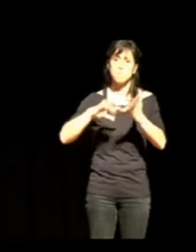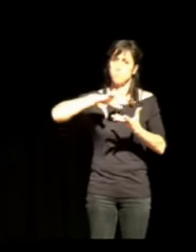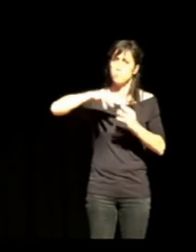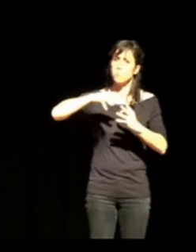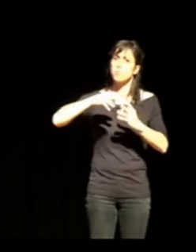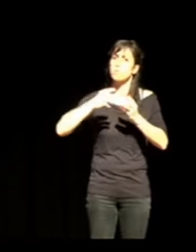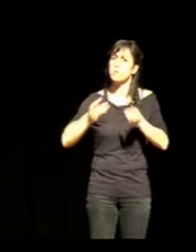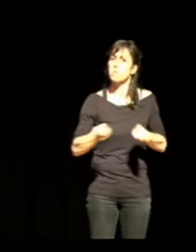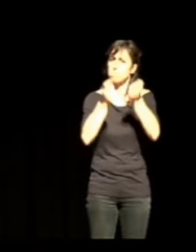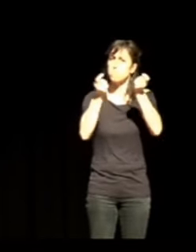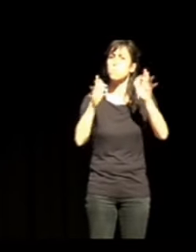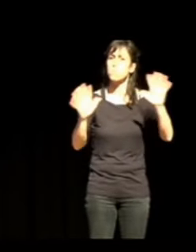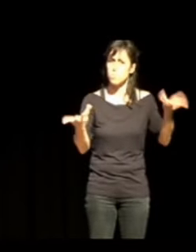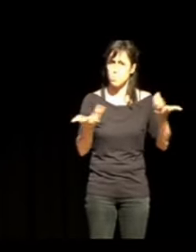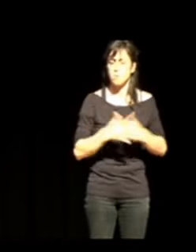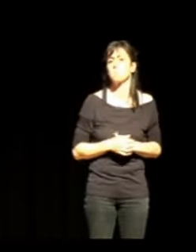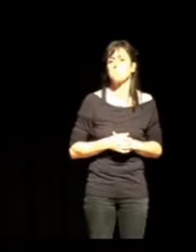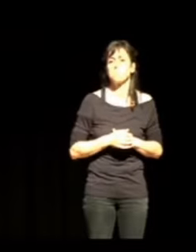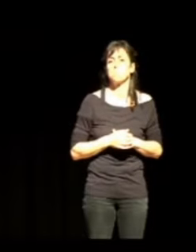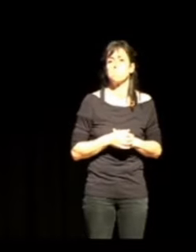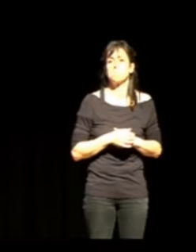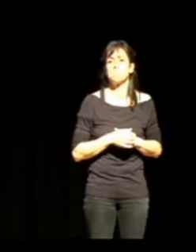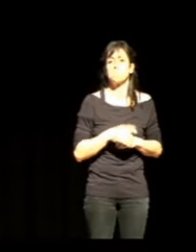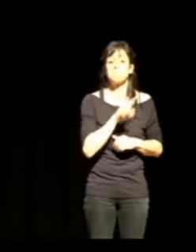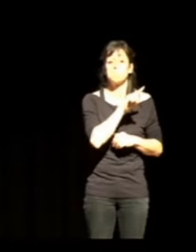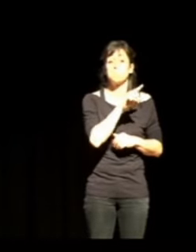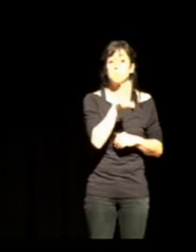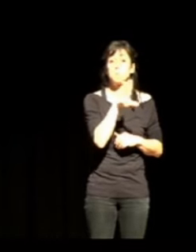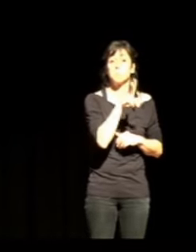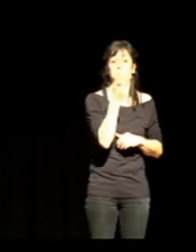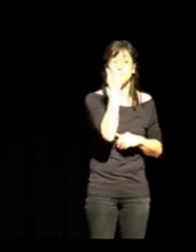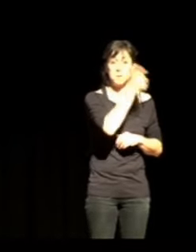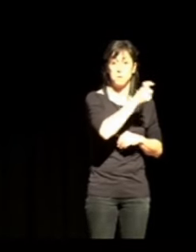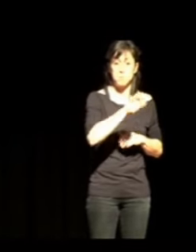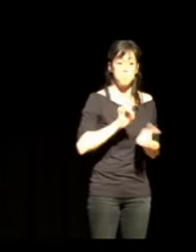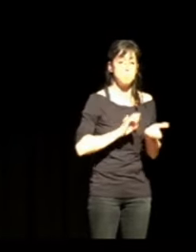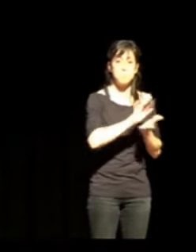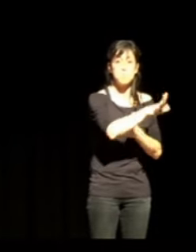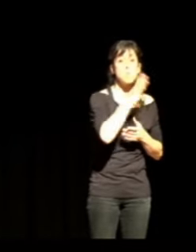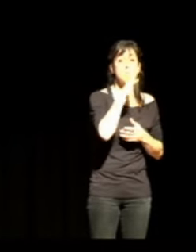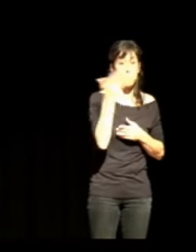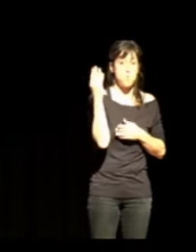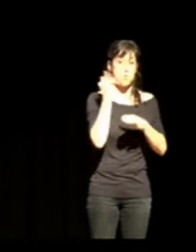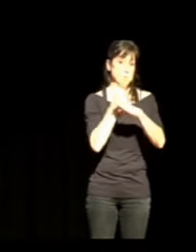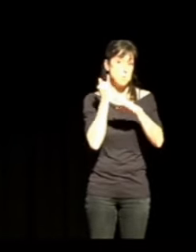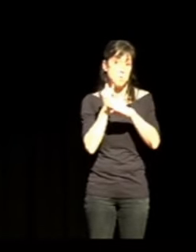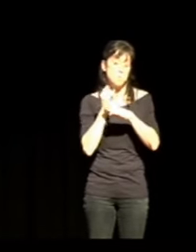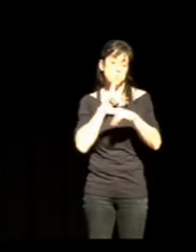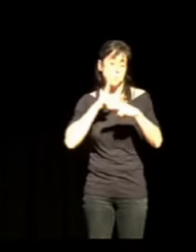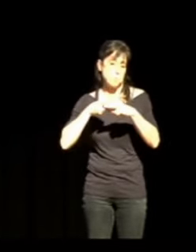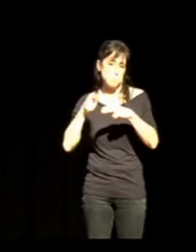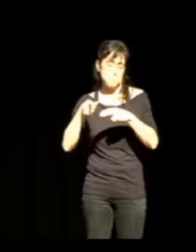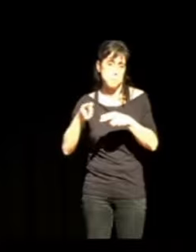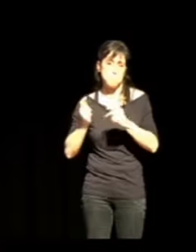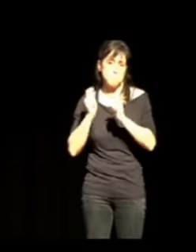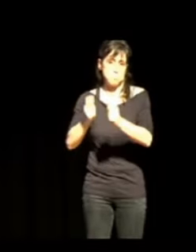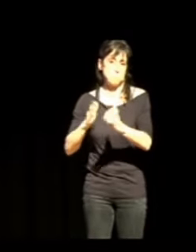Una docena de expulsados por agredir a un profesor del Instituto de Vetera, que es un pueblo de Valencia.